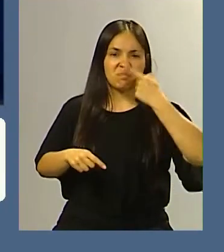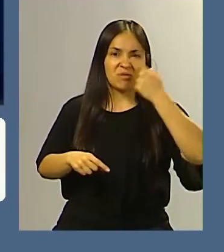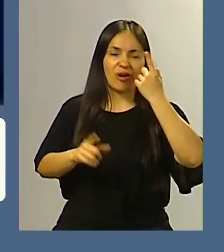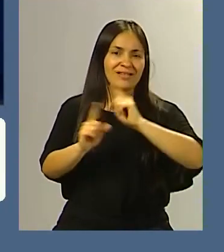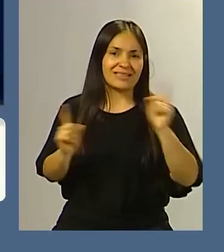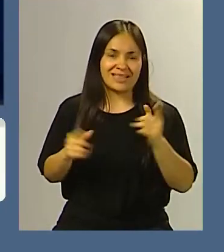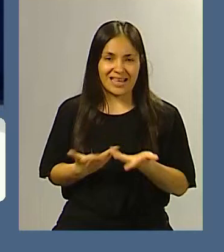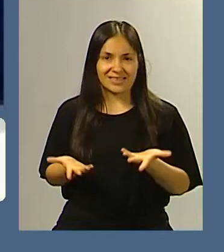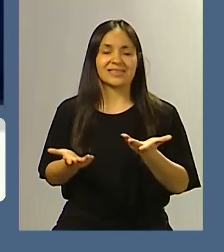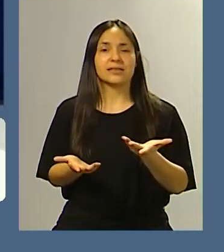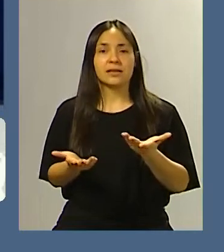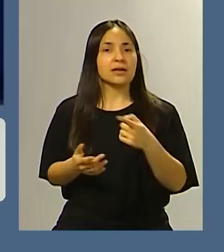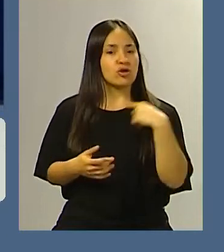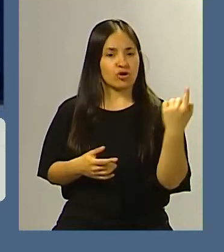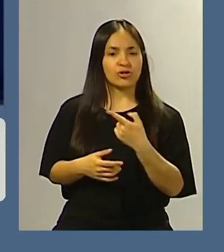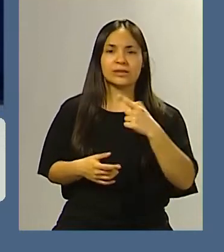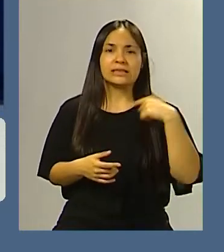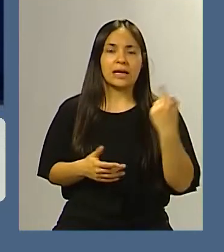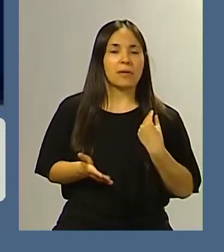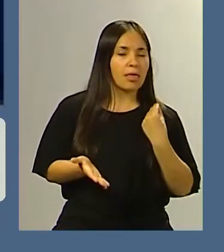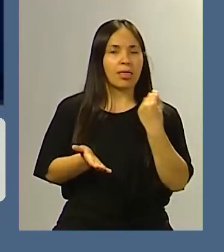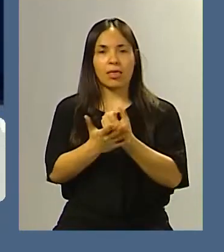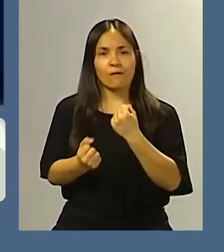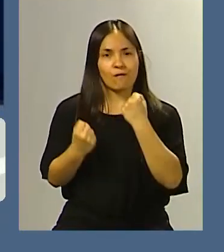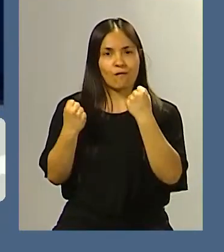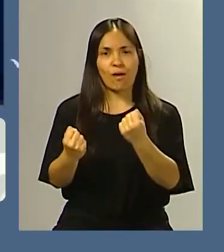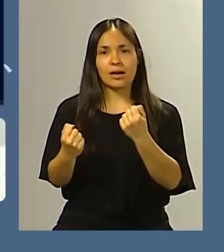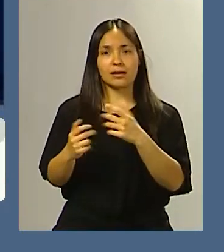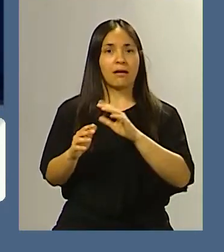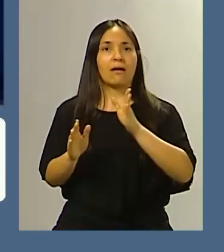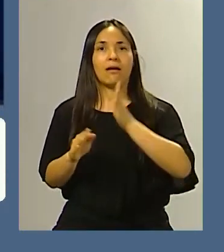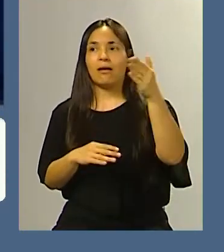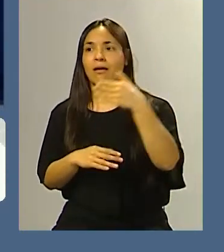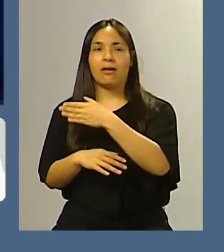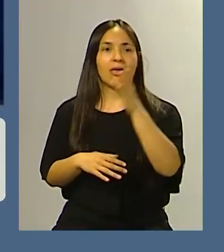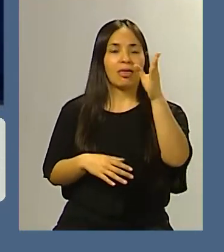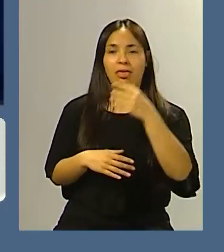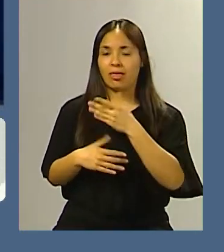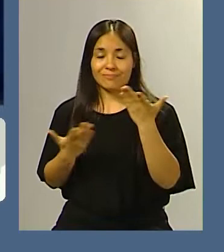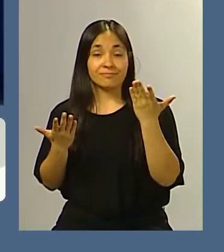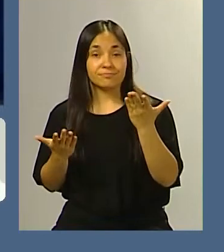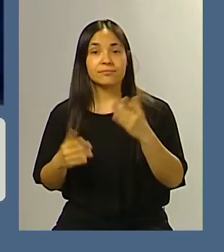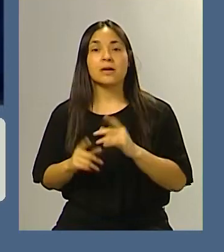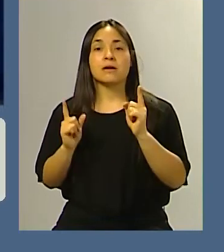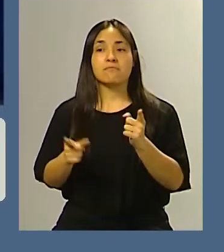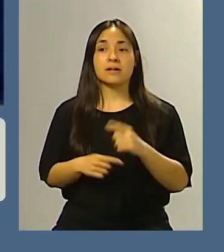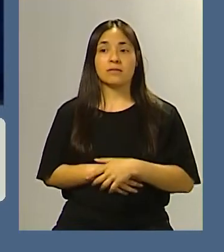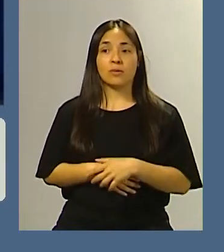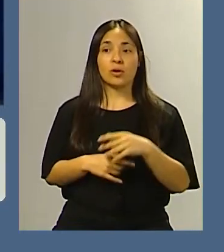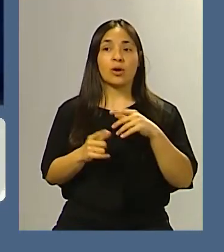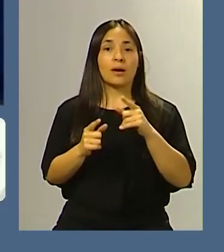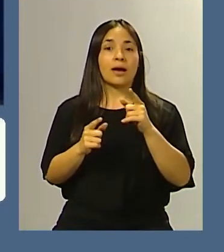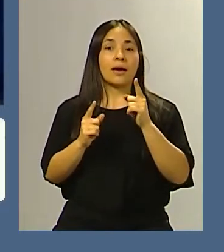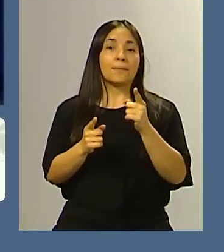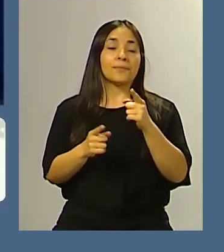estaríamos siempre teniendo que tomar posición entre un y otro lado. La tradición del gobierno de PT, incluso de la propia